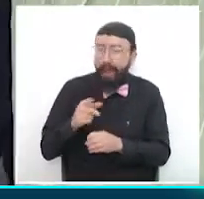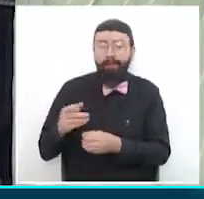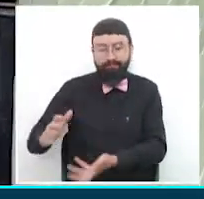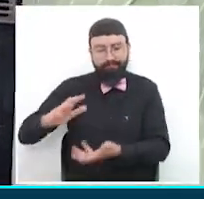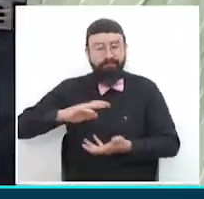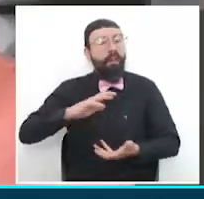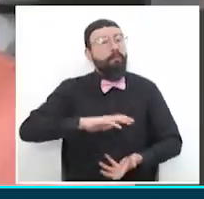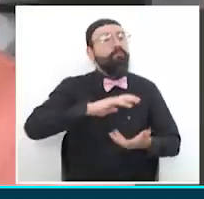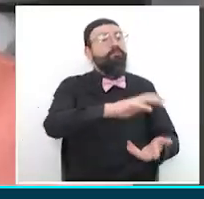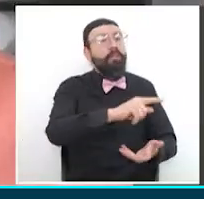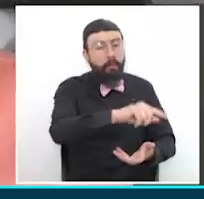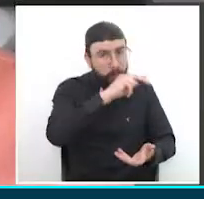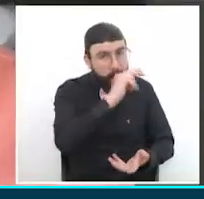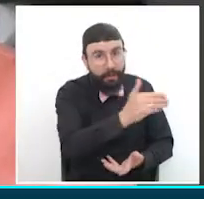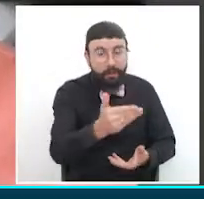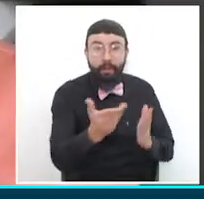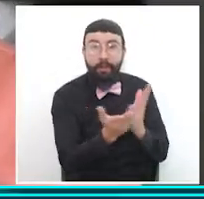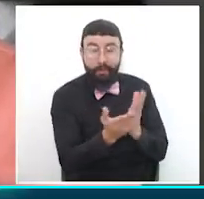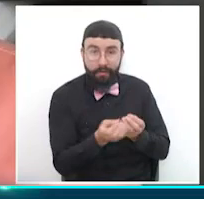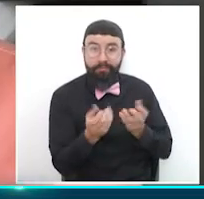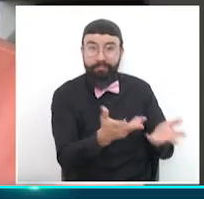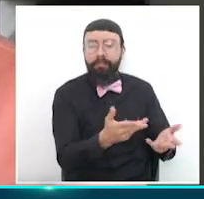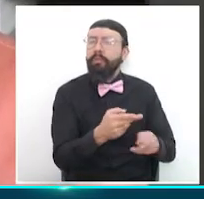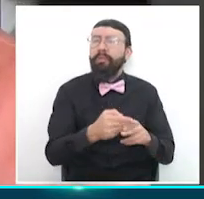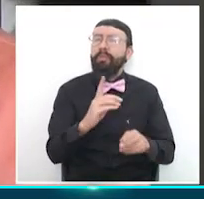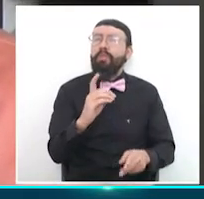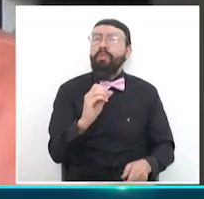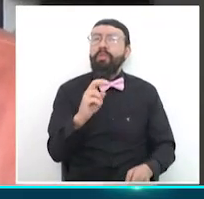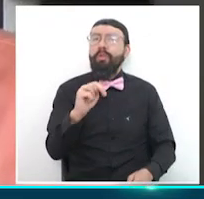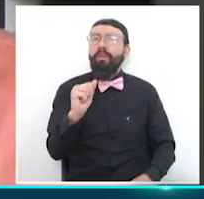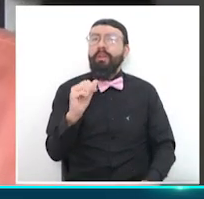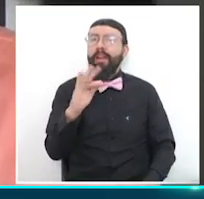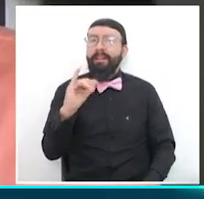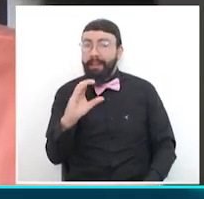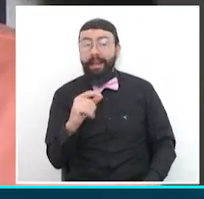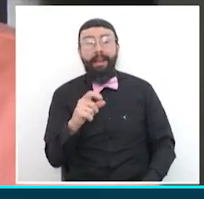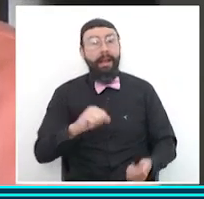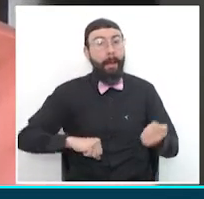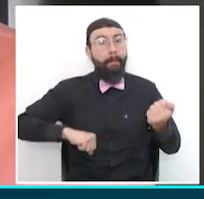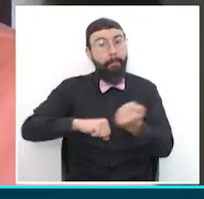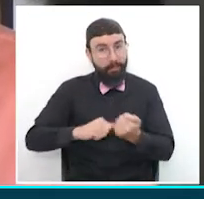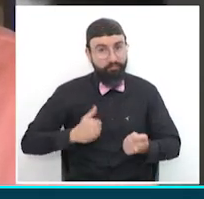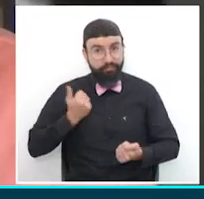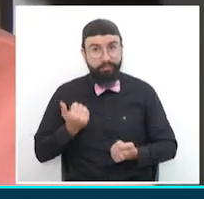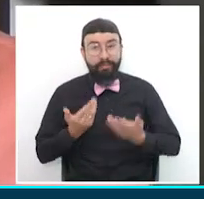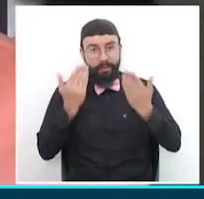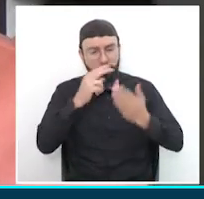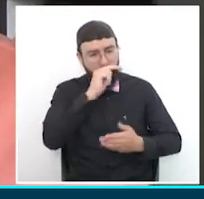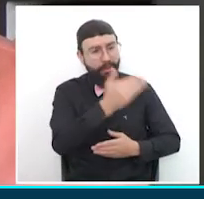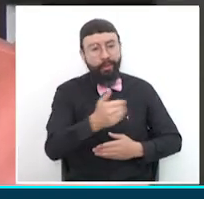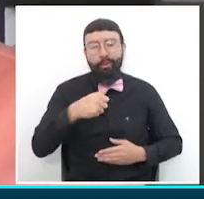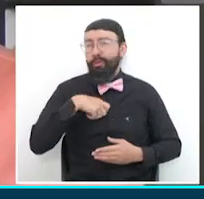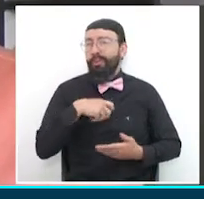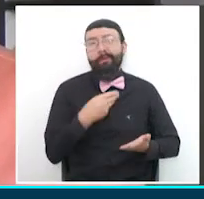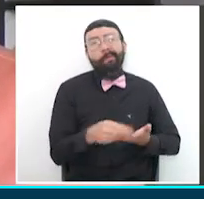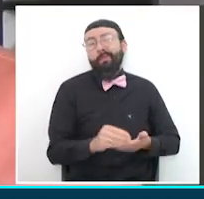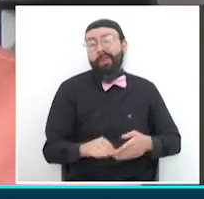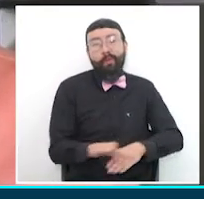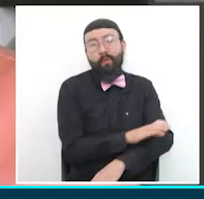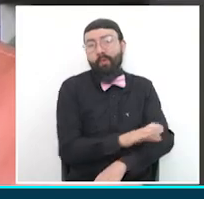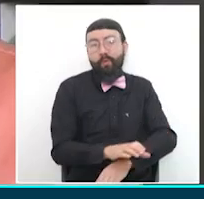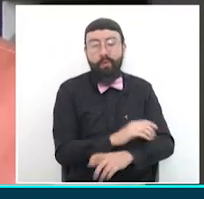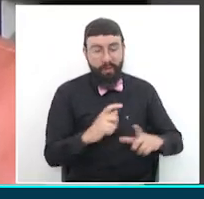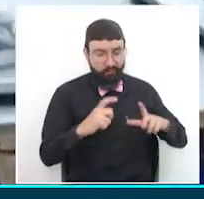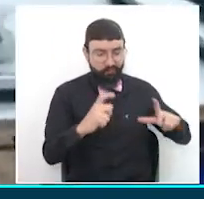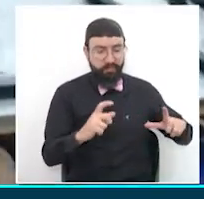procesos académicos. DonaTIC es la oportunidad para apoyar tecnológicamente a los niños que no tienen los recursos para poder acceder a